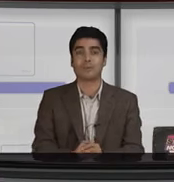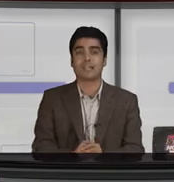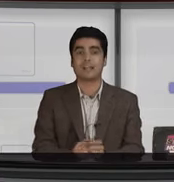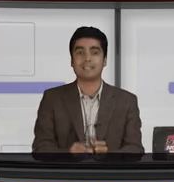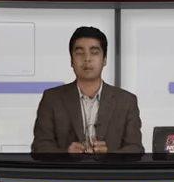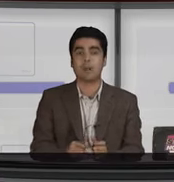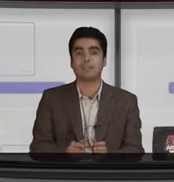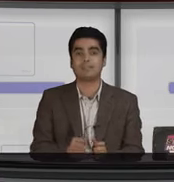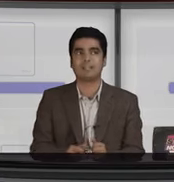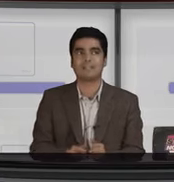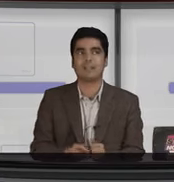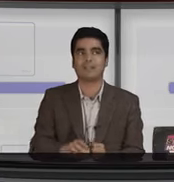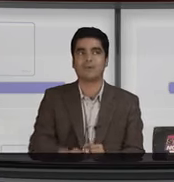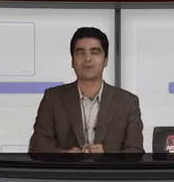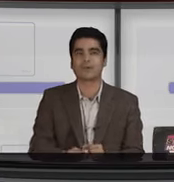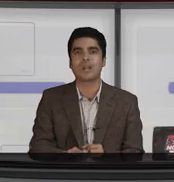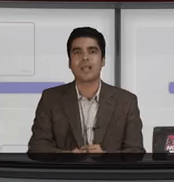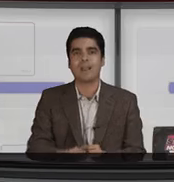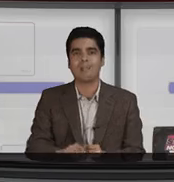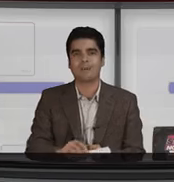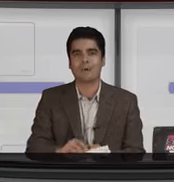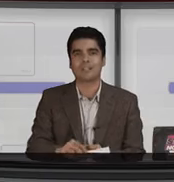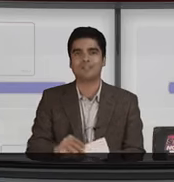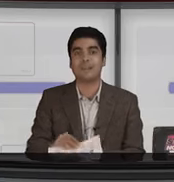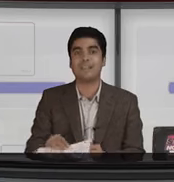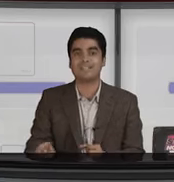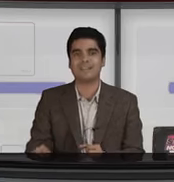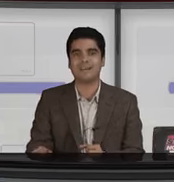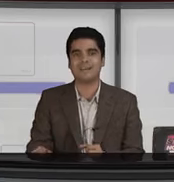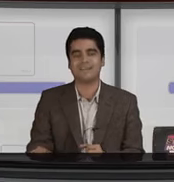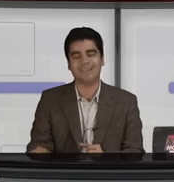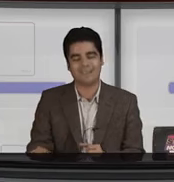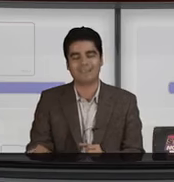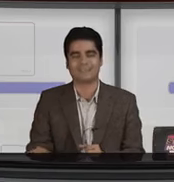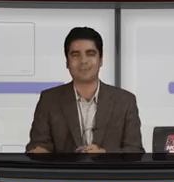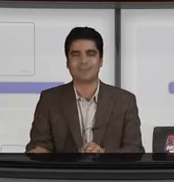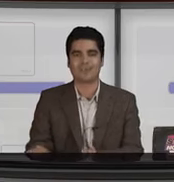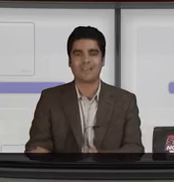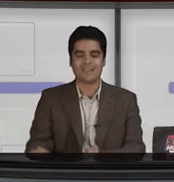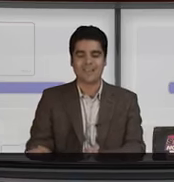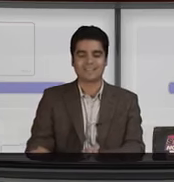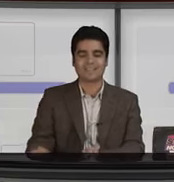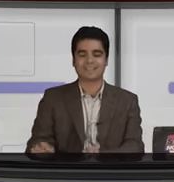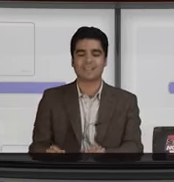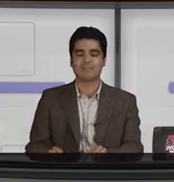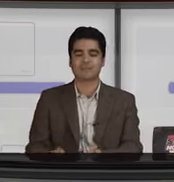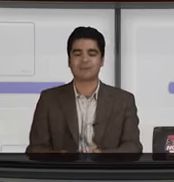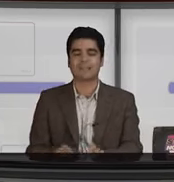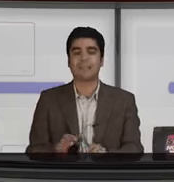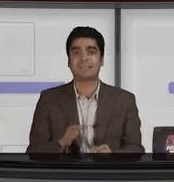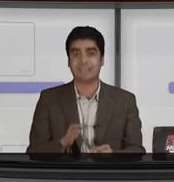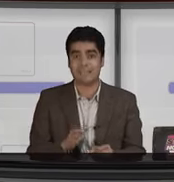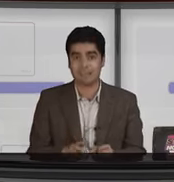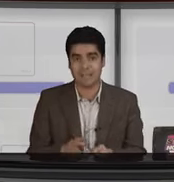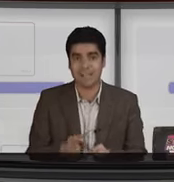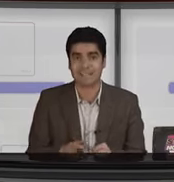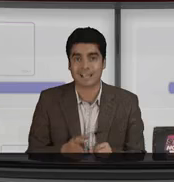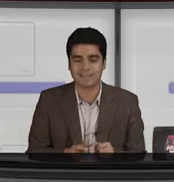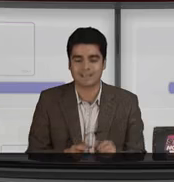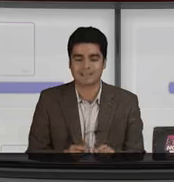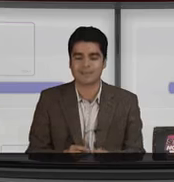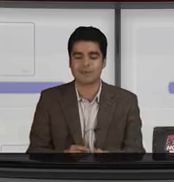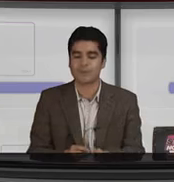244-235-3558, porque Restaurante y Pizzería Fuego son la mejor experiencia en sabor. Así que seguimos porque también